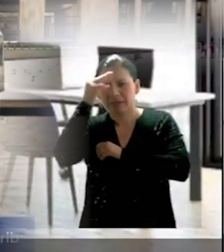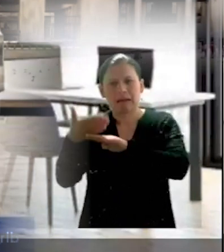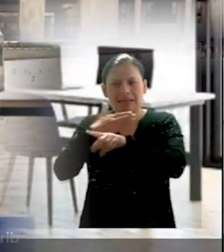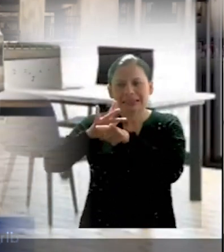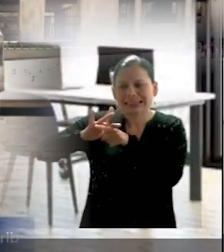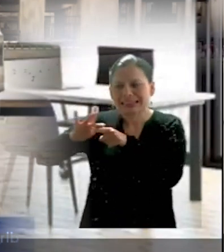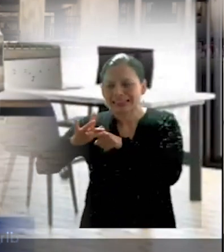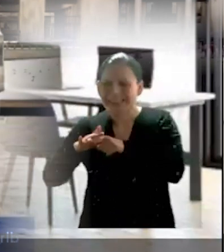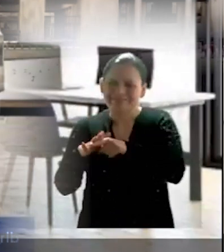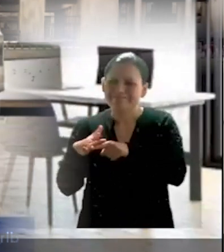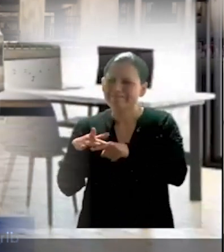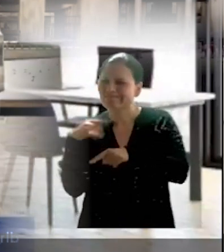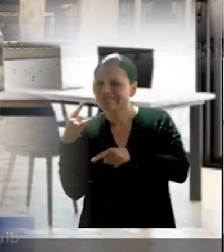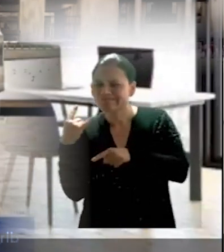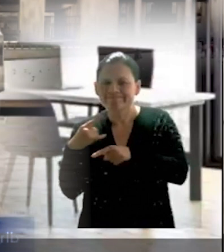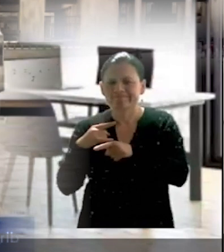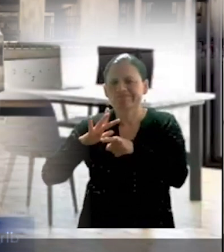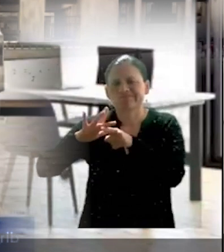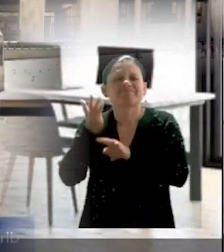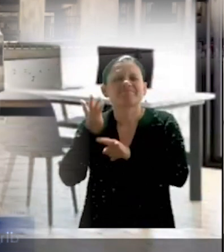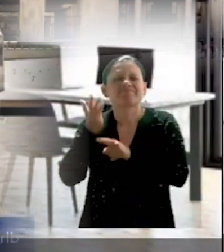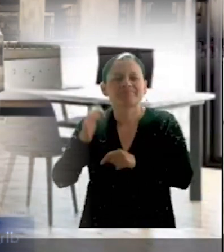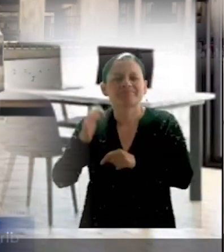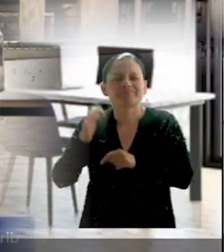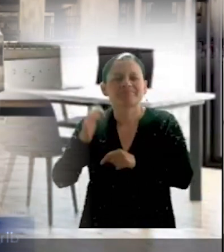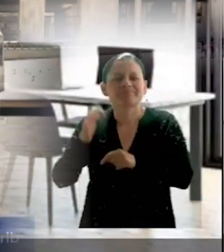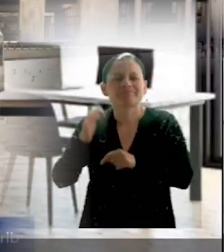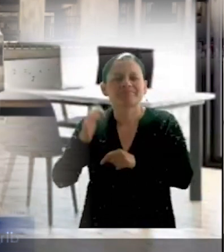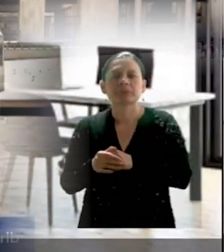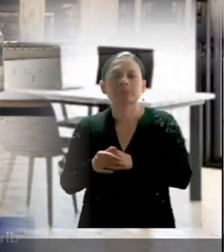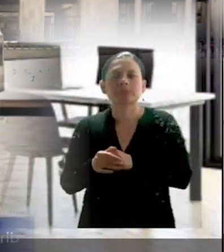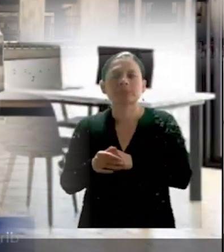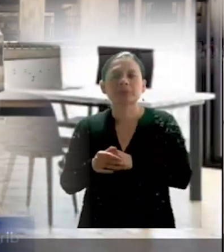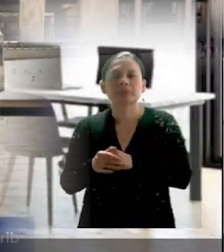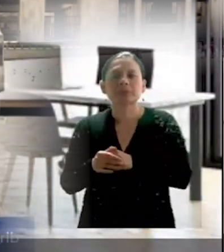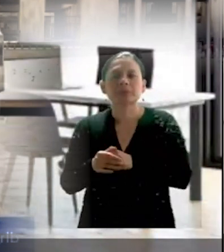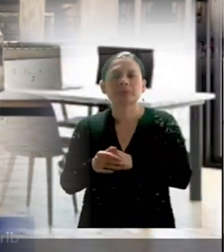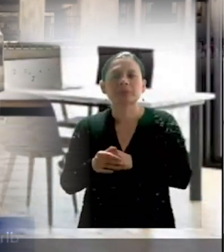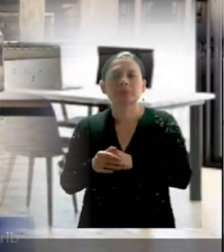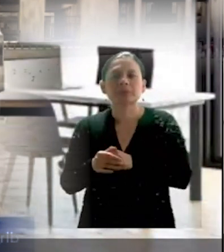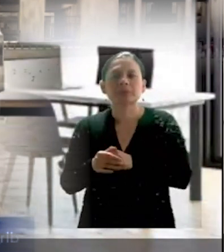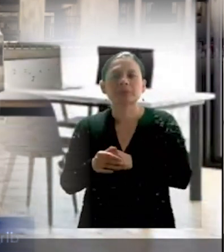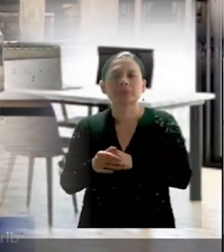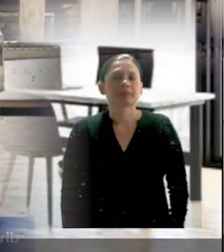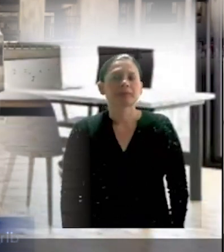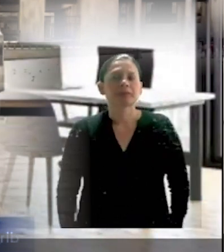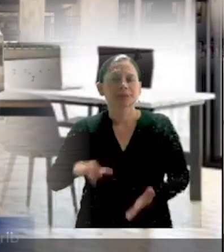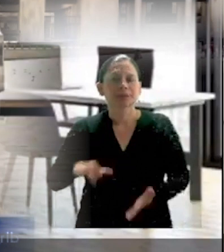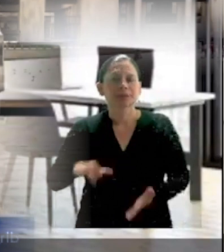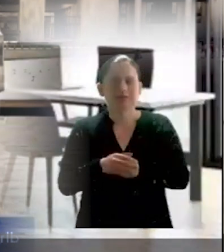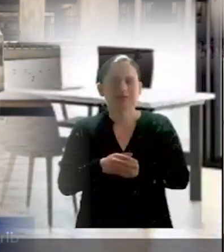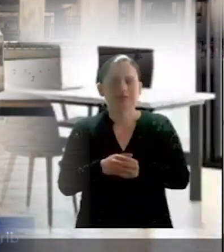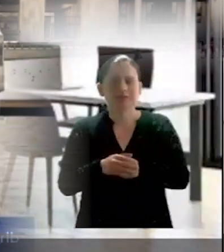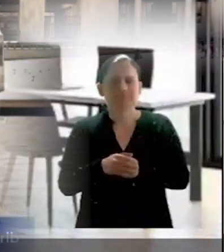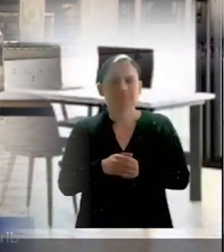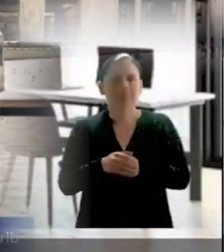unos alcances adecuados, sobre todo porque el acceso efectivo de los de las poblaciones especiales o de